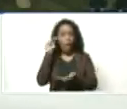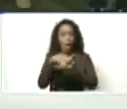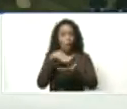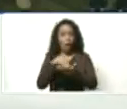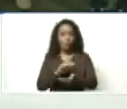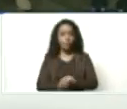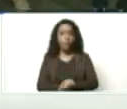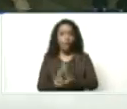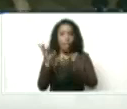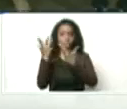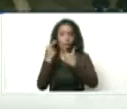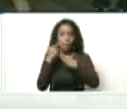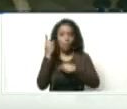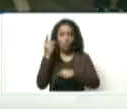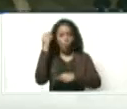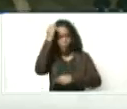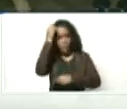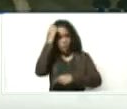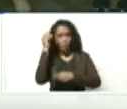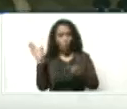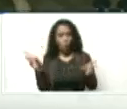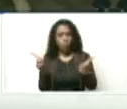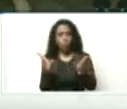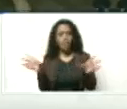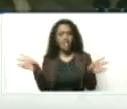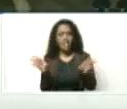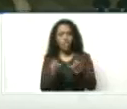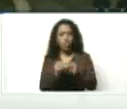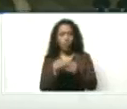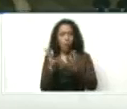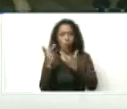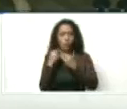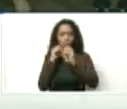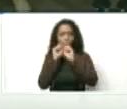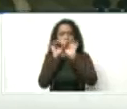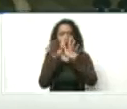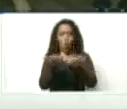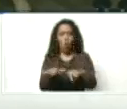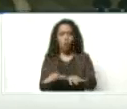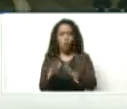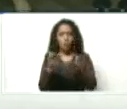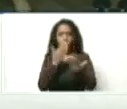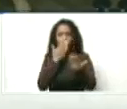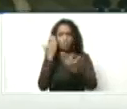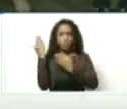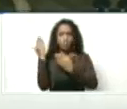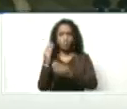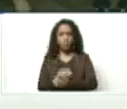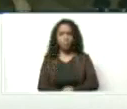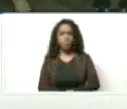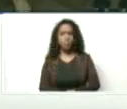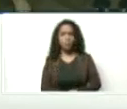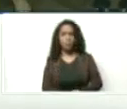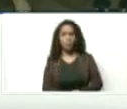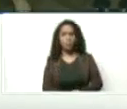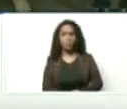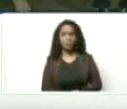dame tus reflexiones dame tus oraciones dame tus bendiciones adelante carena